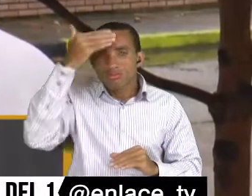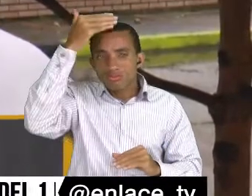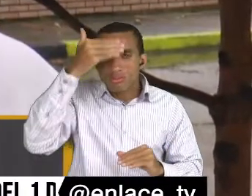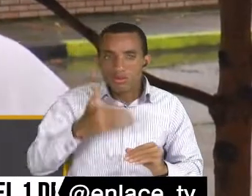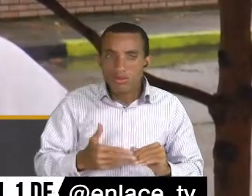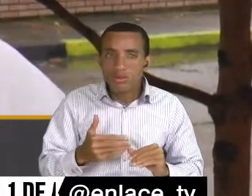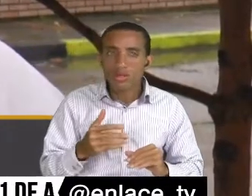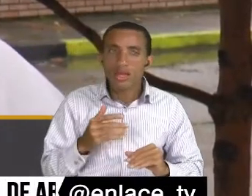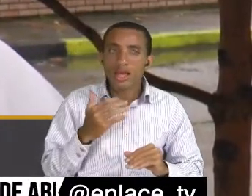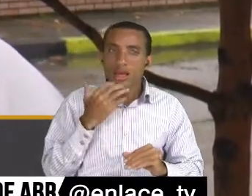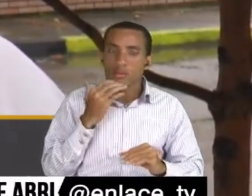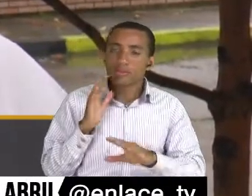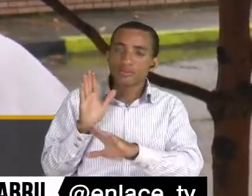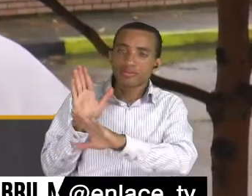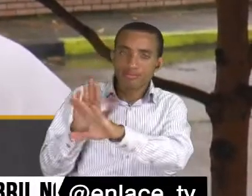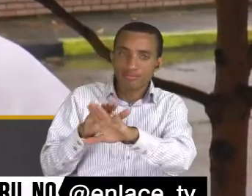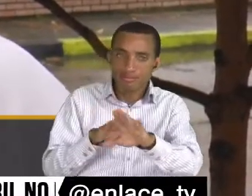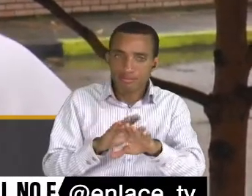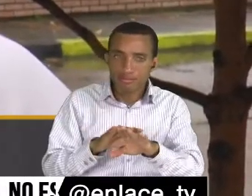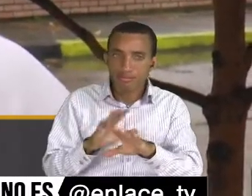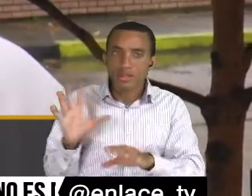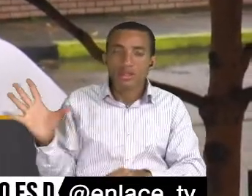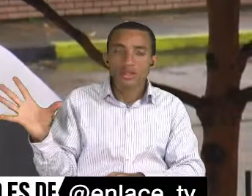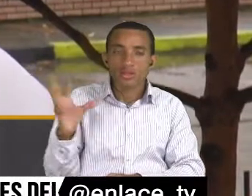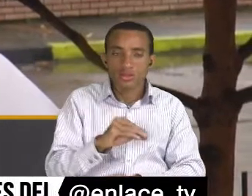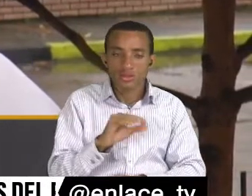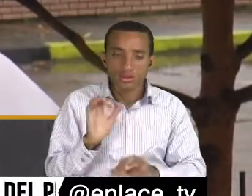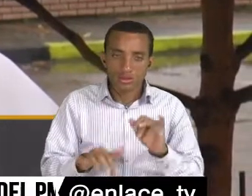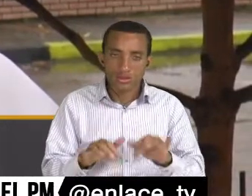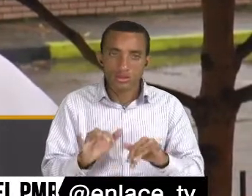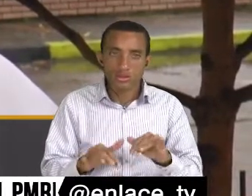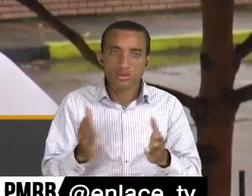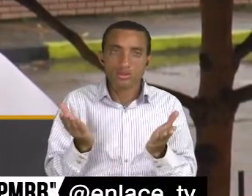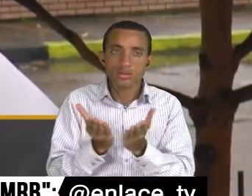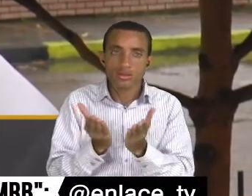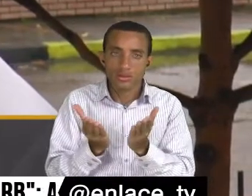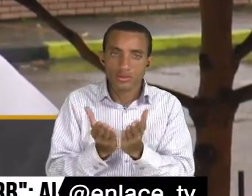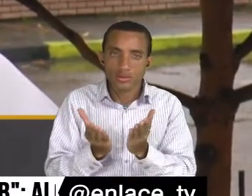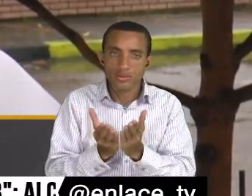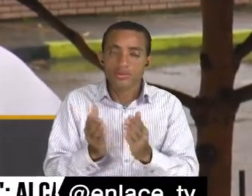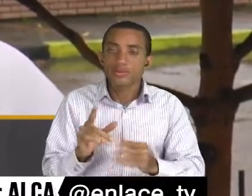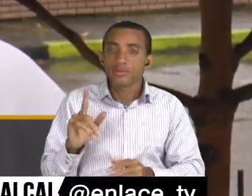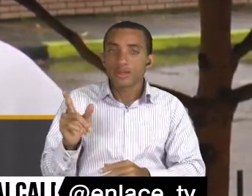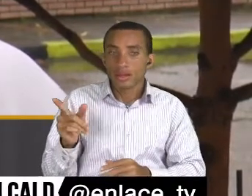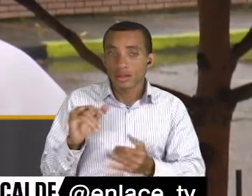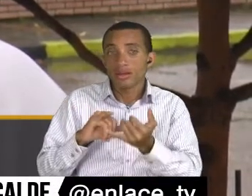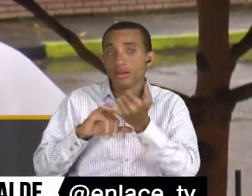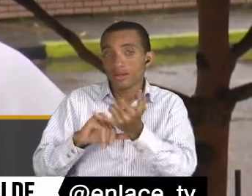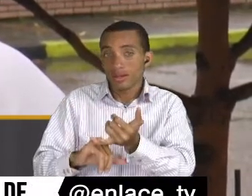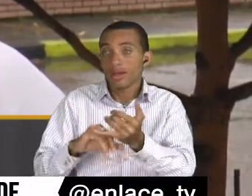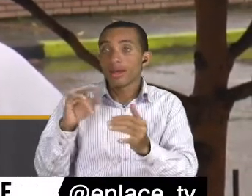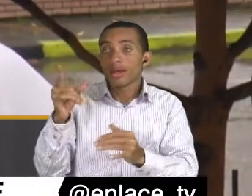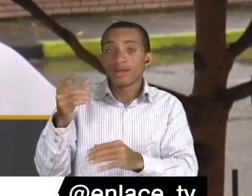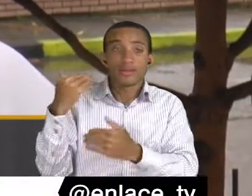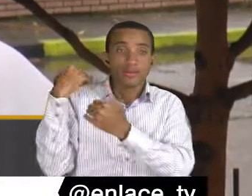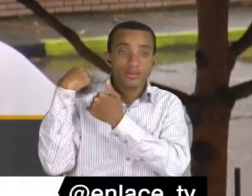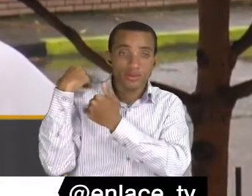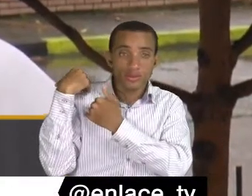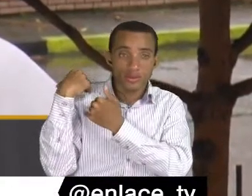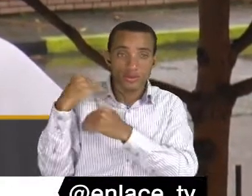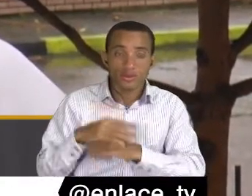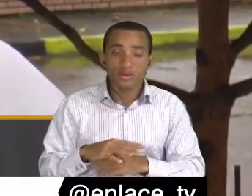Bermeja. Este llamado lo hago para la Secretaría de Educación, que es el ente competitivo, porque ahí es donde depende todo. Realmente yo he visto que